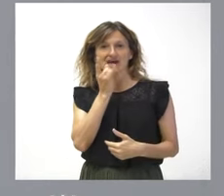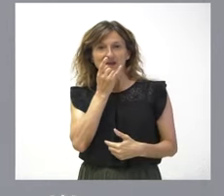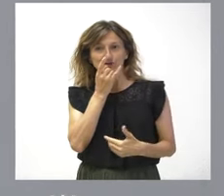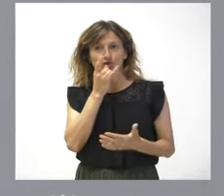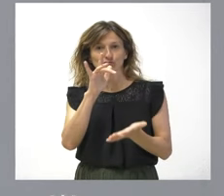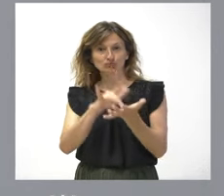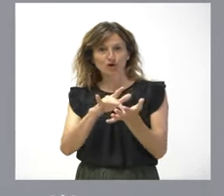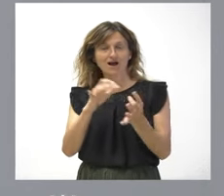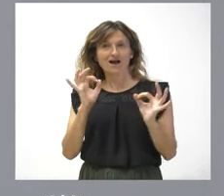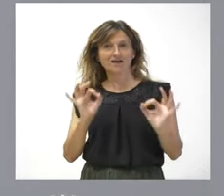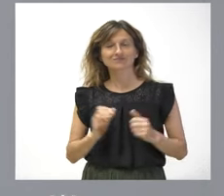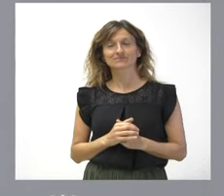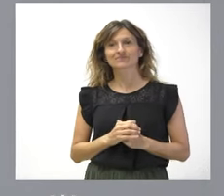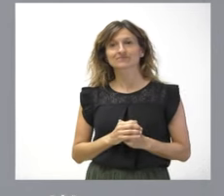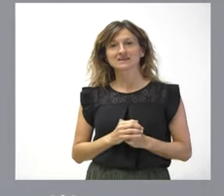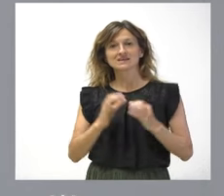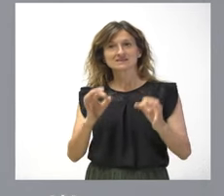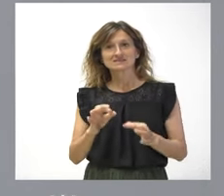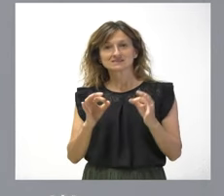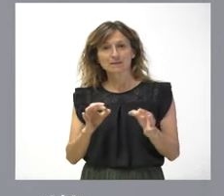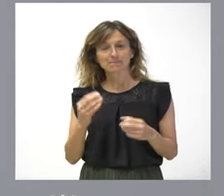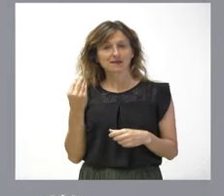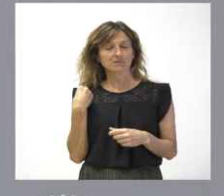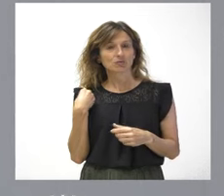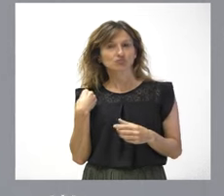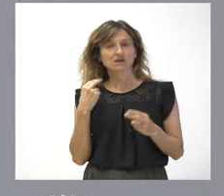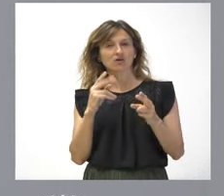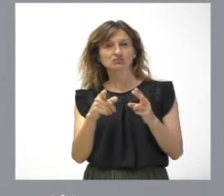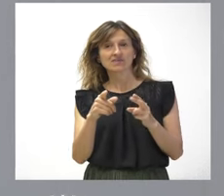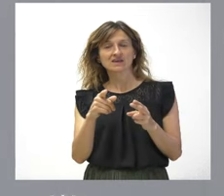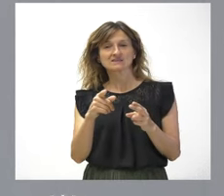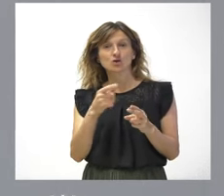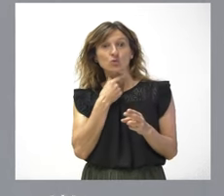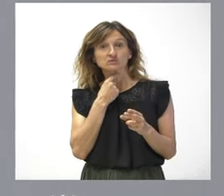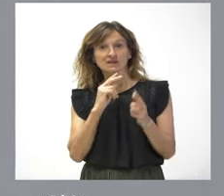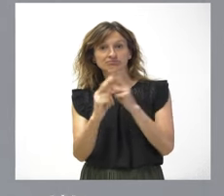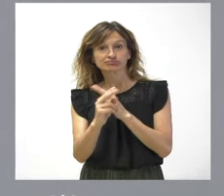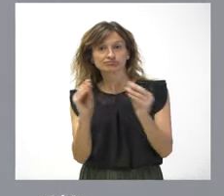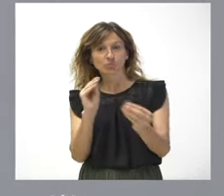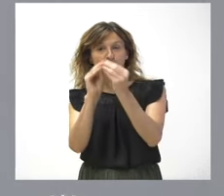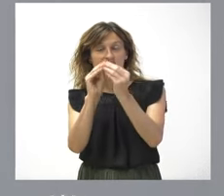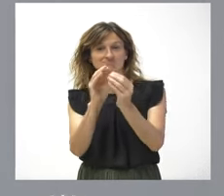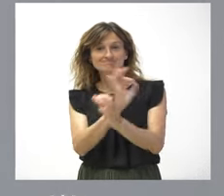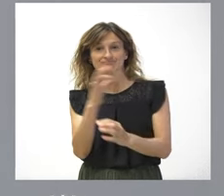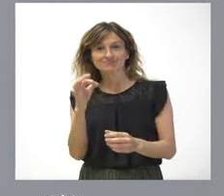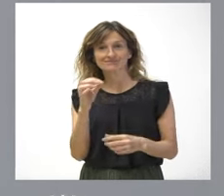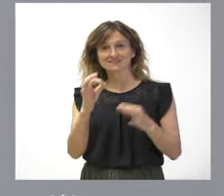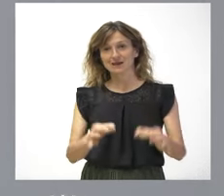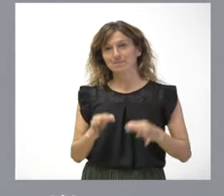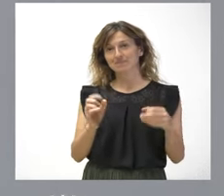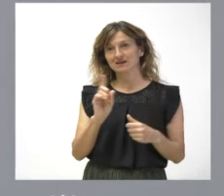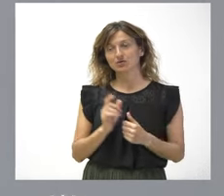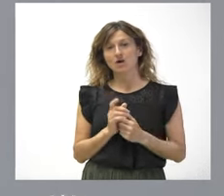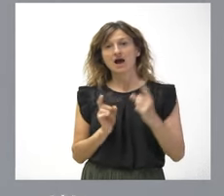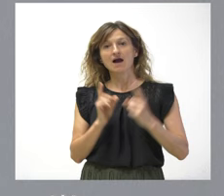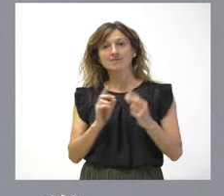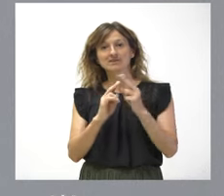eh No siempre contestaré aquellos que ustedes les hubiera gustado que hubiera contestado no siempre la contestación Será